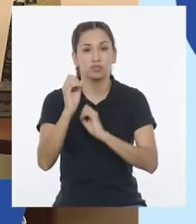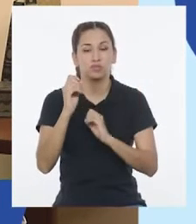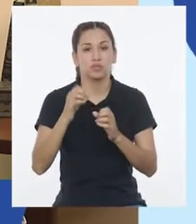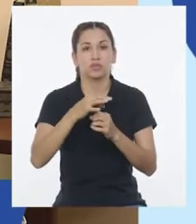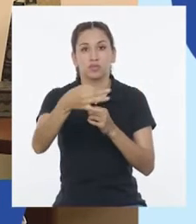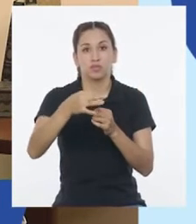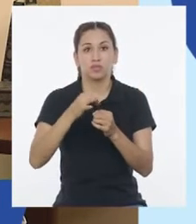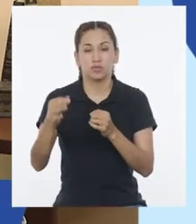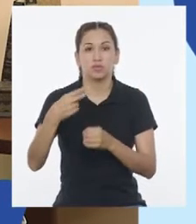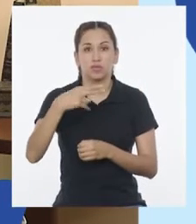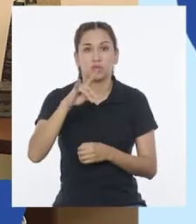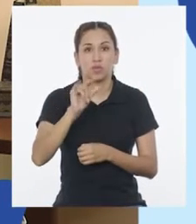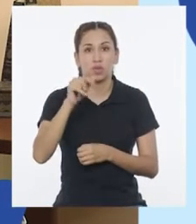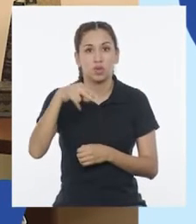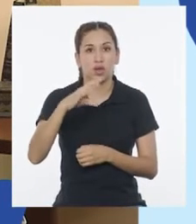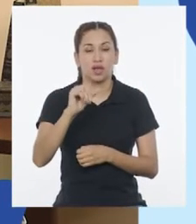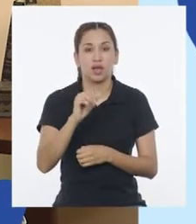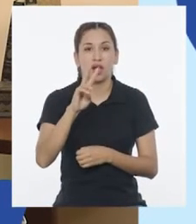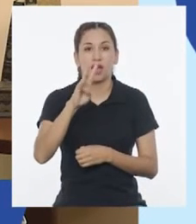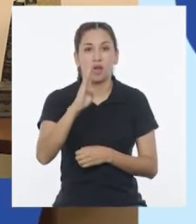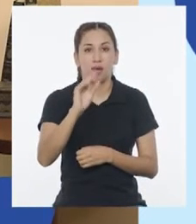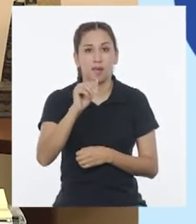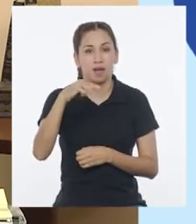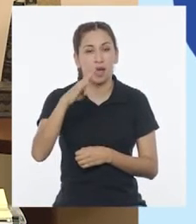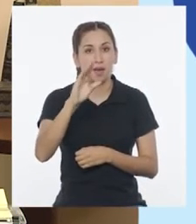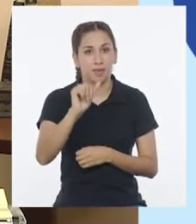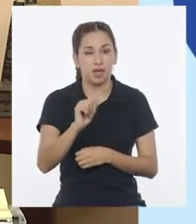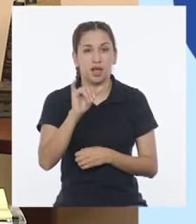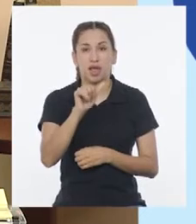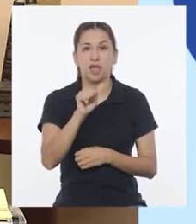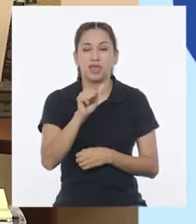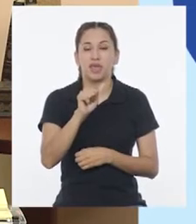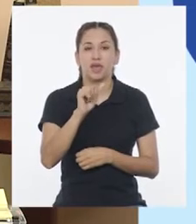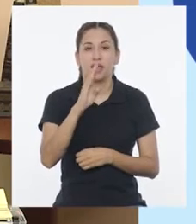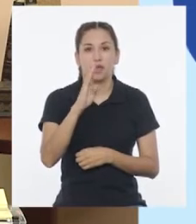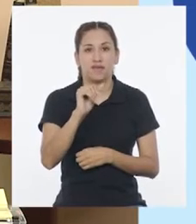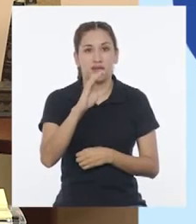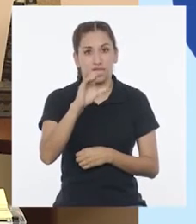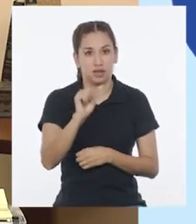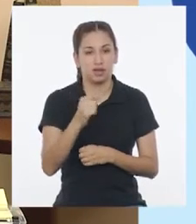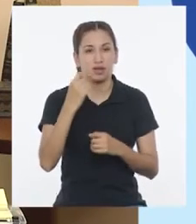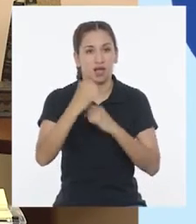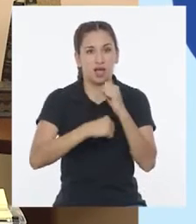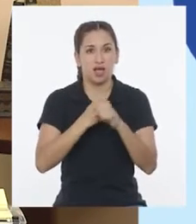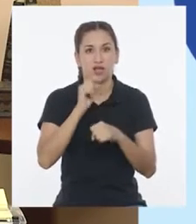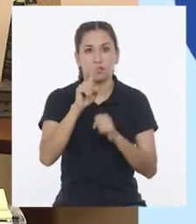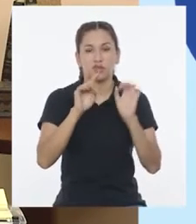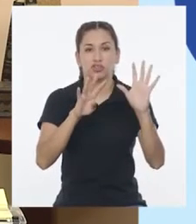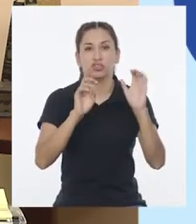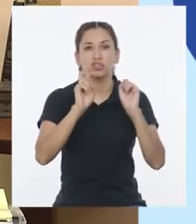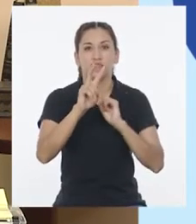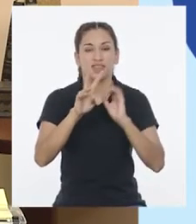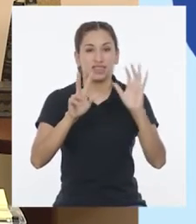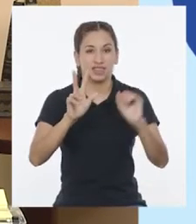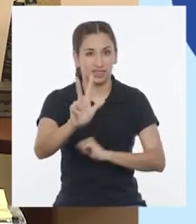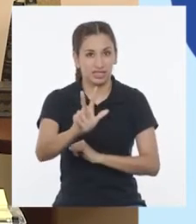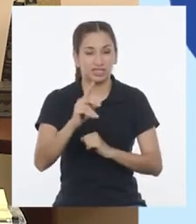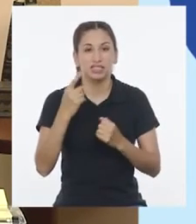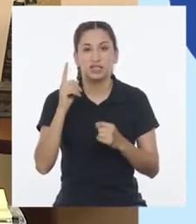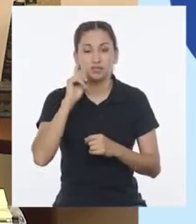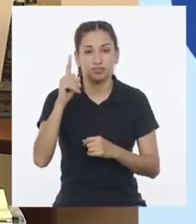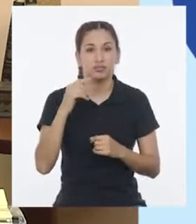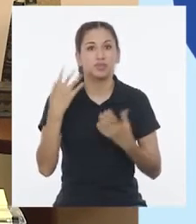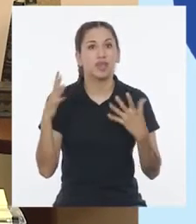1980 en las provincias de Huancabamba y Ayabaca, como sucedió en el año 1983,